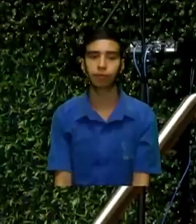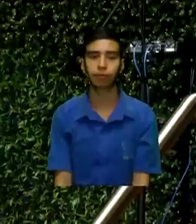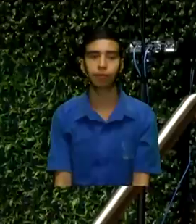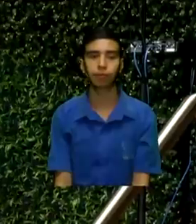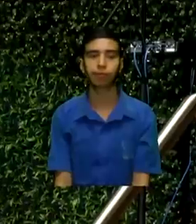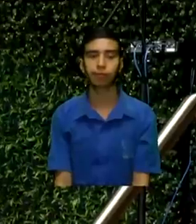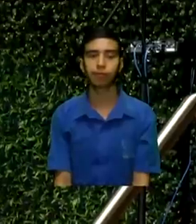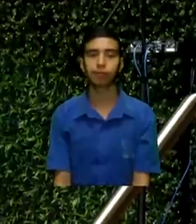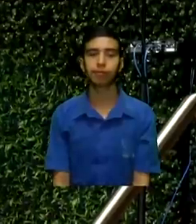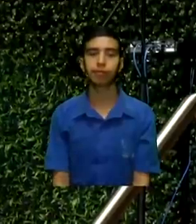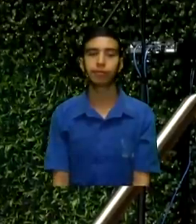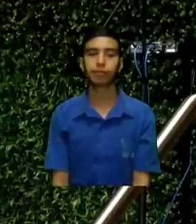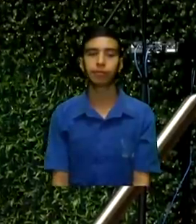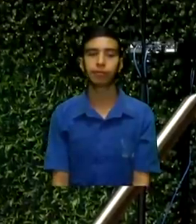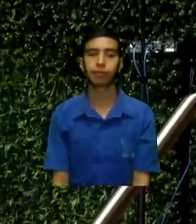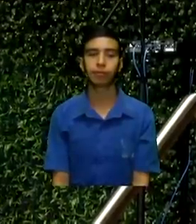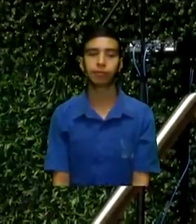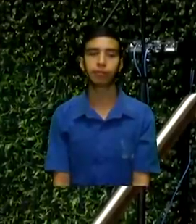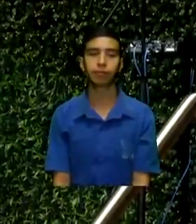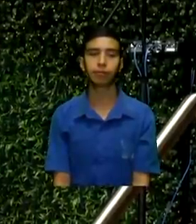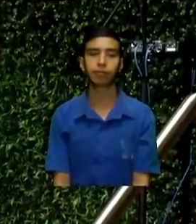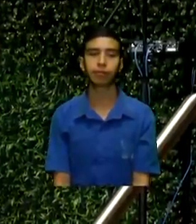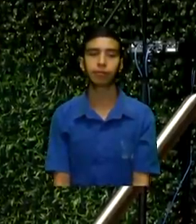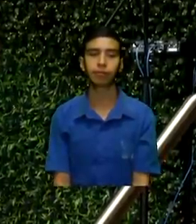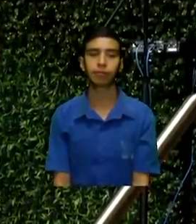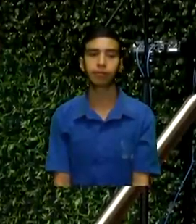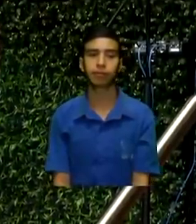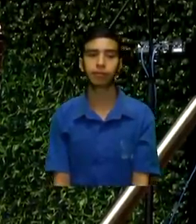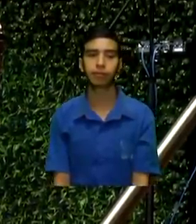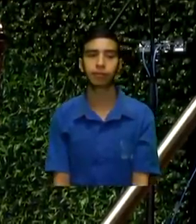no sé si los hermanos